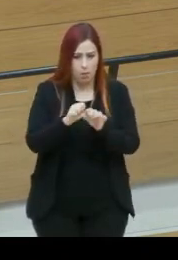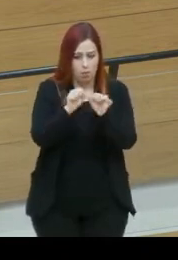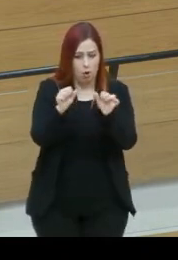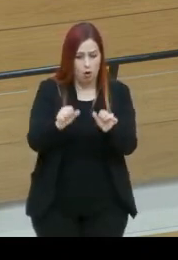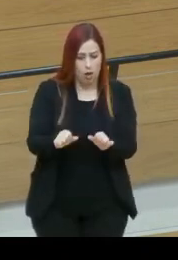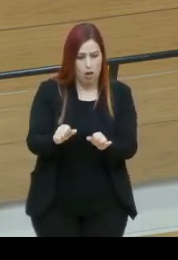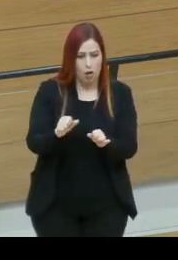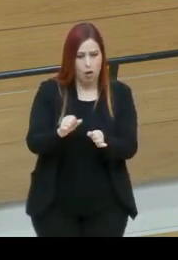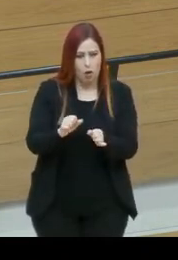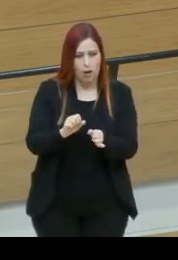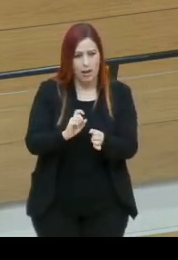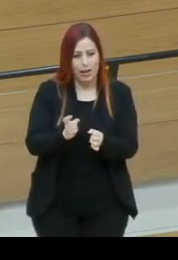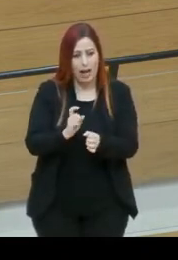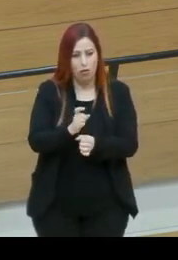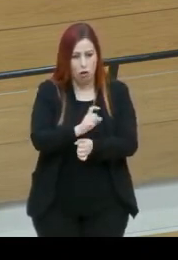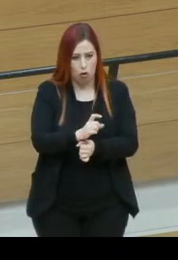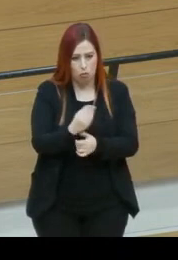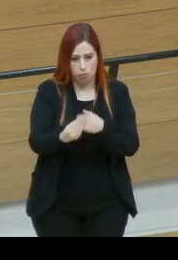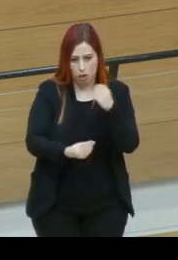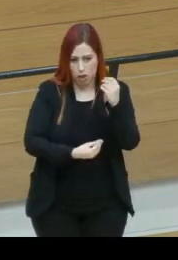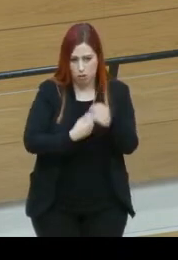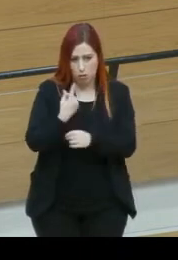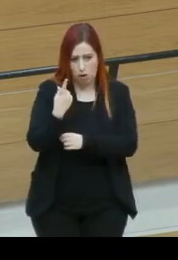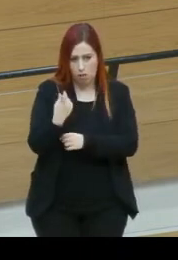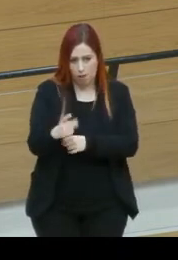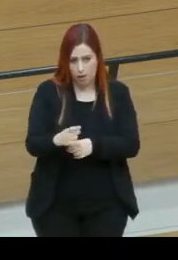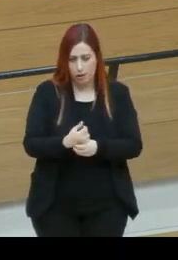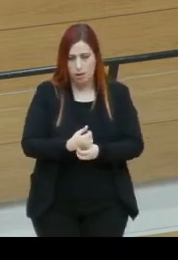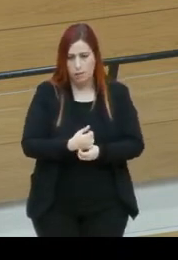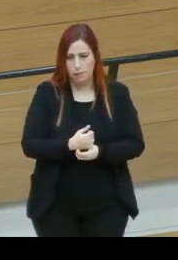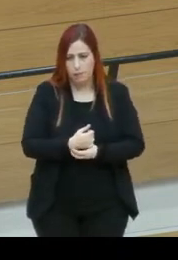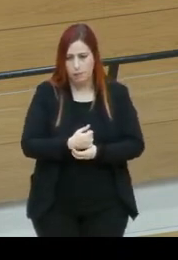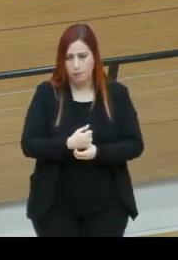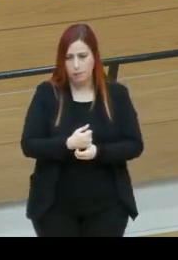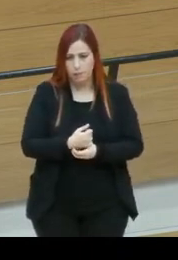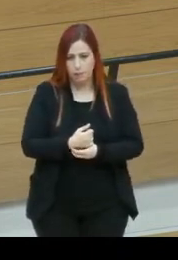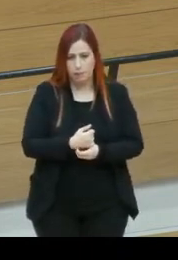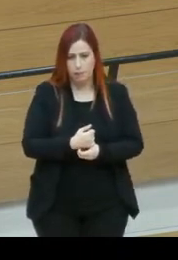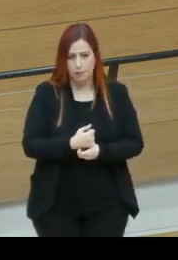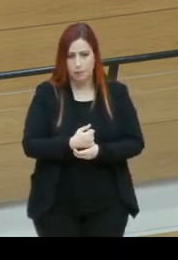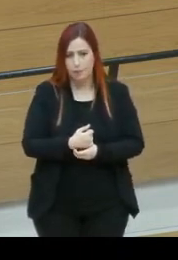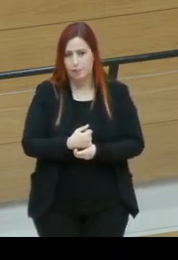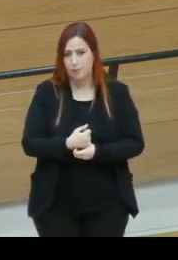ratones que será, imagino, a través de inoculación.